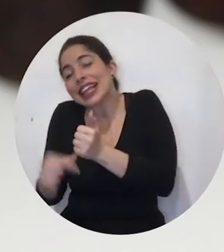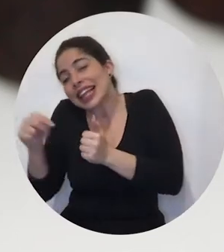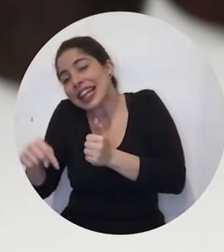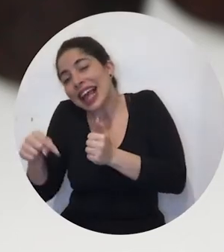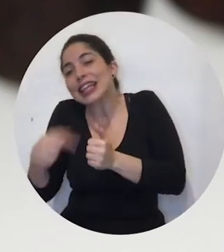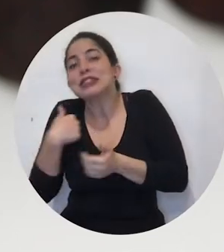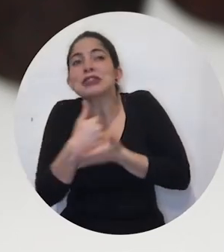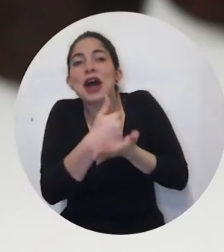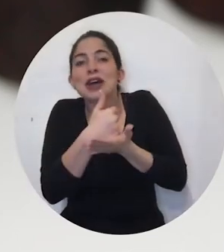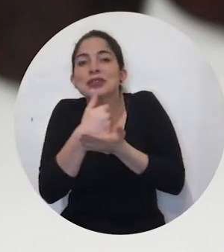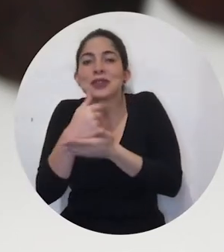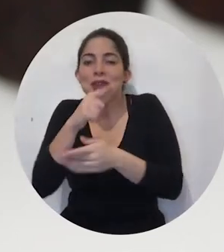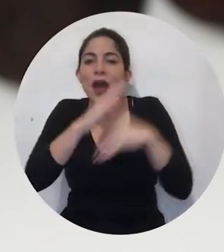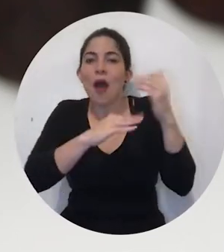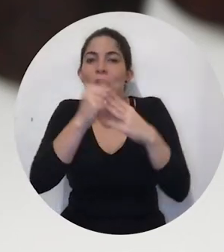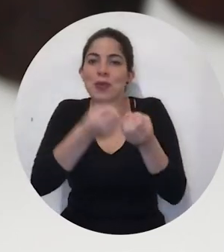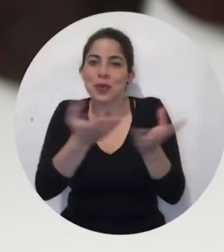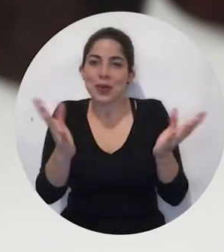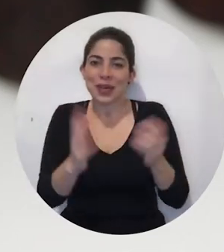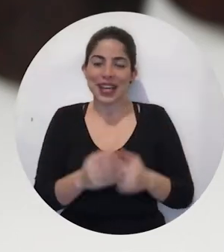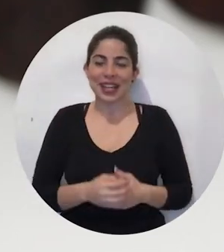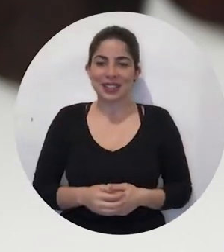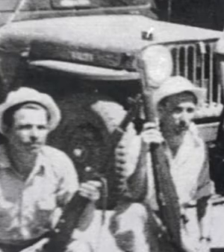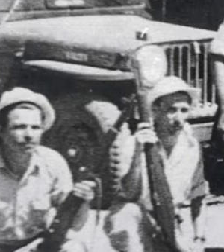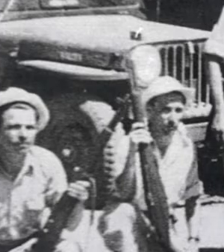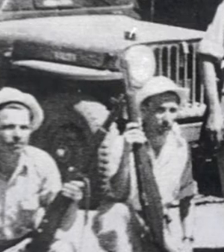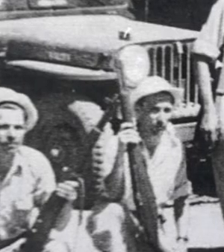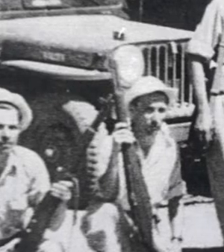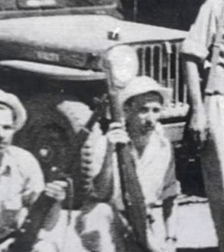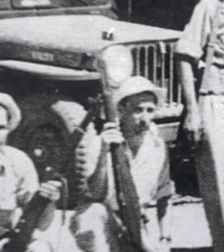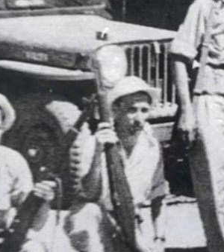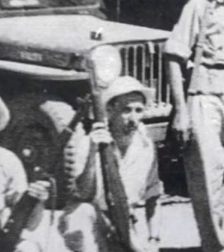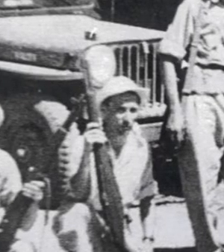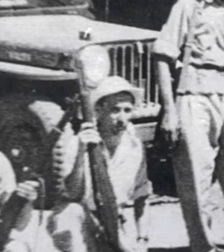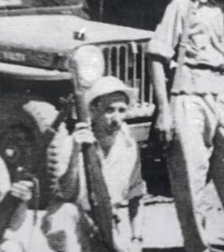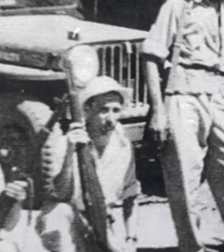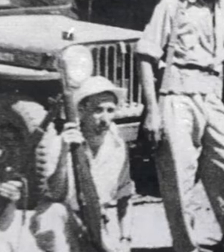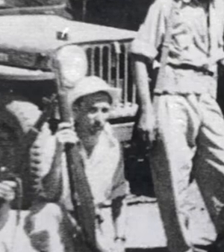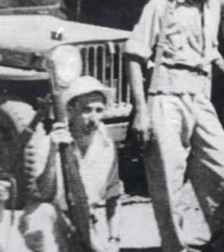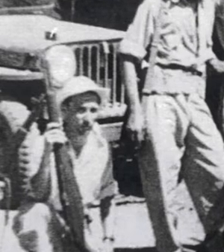ayudante de mecánico en Obras Públicas.